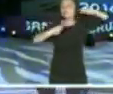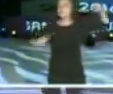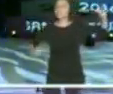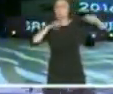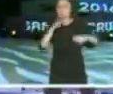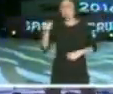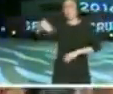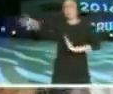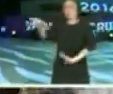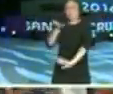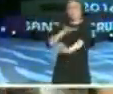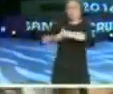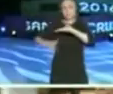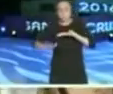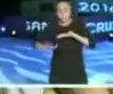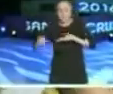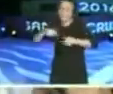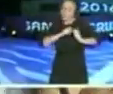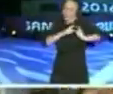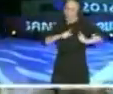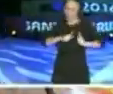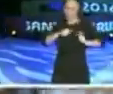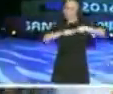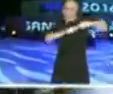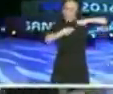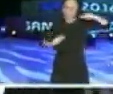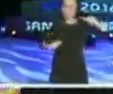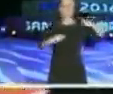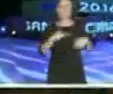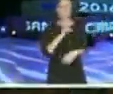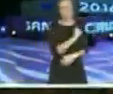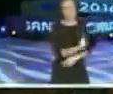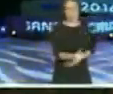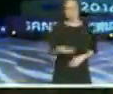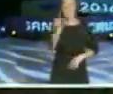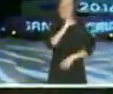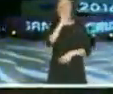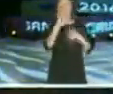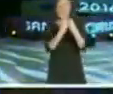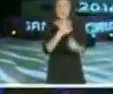colaboración, la llevamos en el corazoncito. ¡Oh! ¡Cante conmigo!